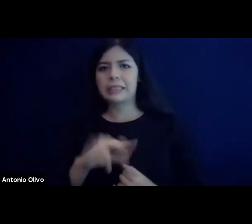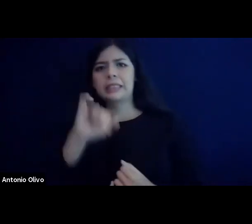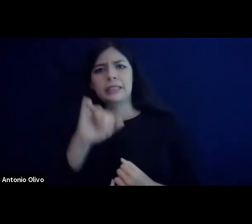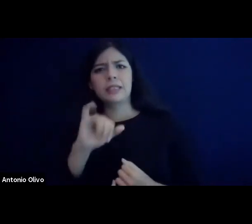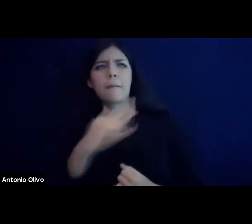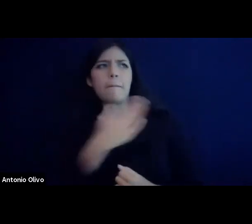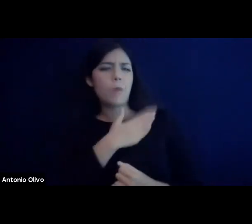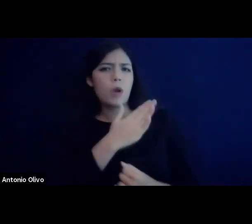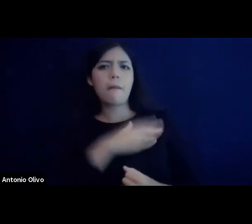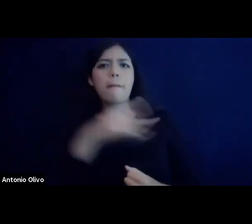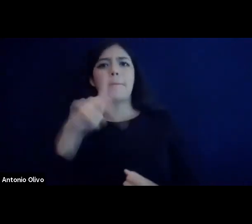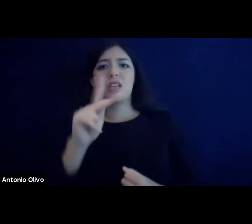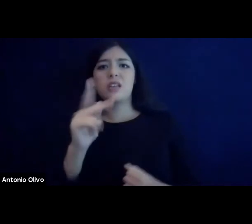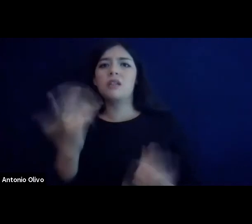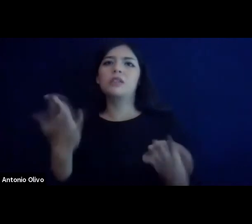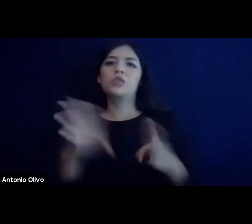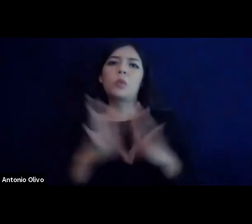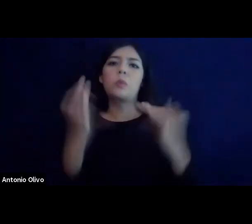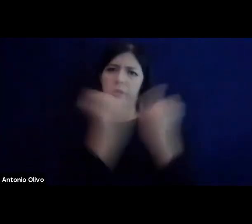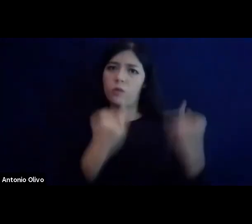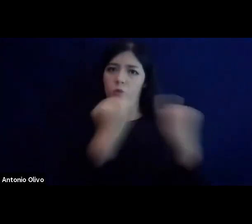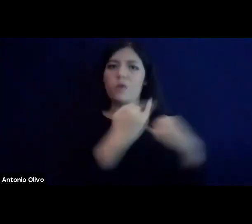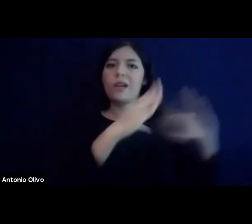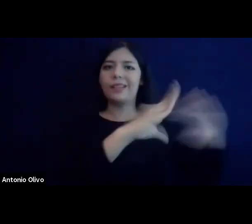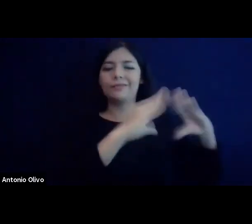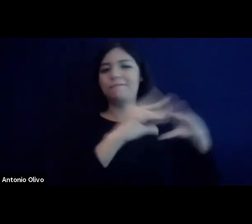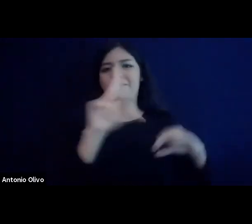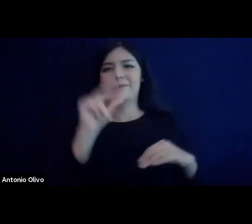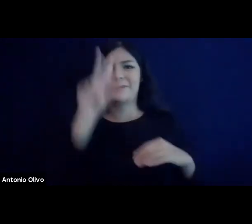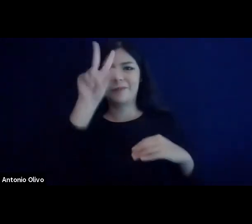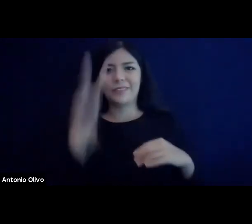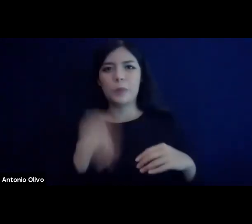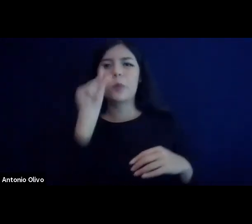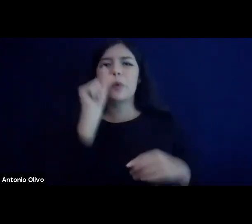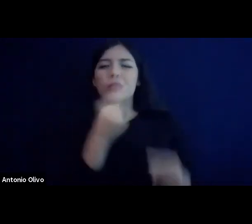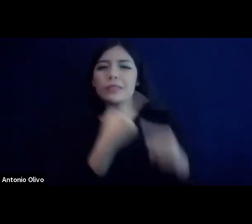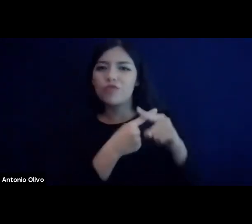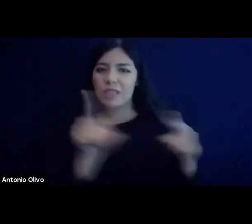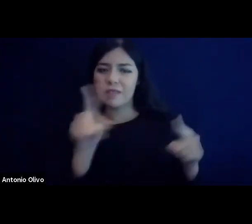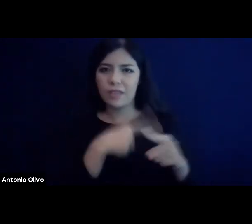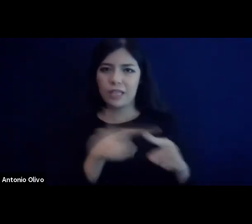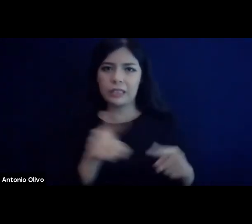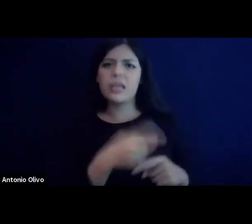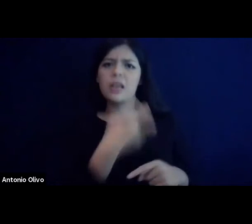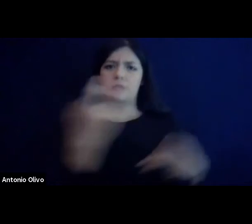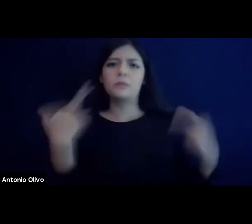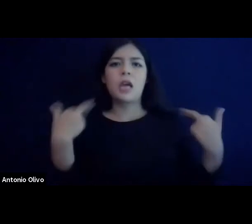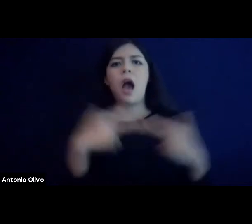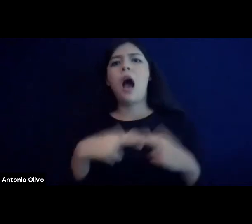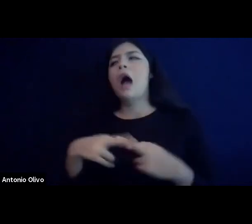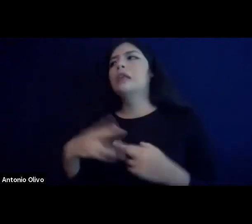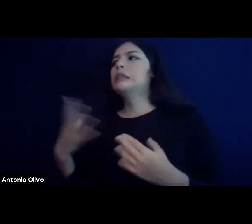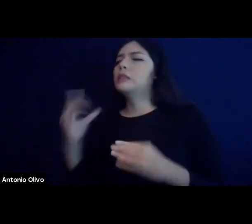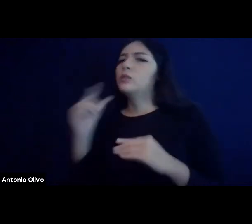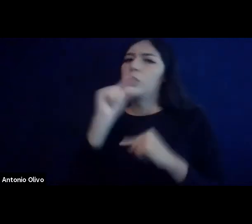hacer. Y pues poco a poco fueron entendiendo y pues finalmente lo logramos.